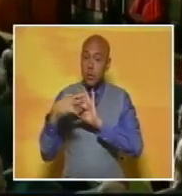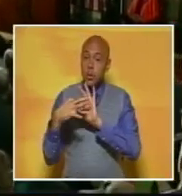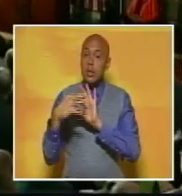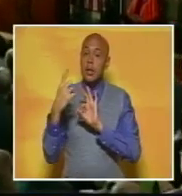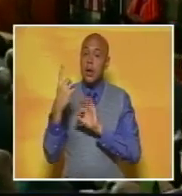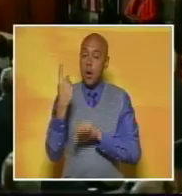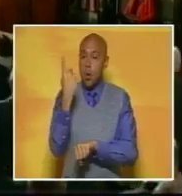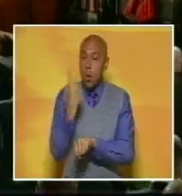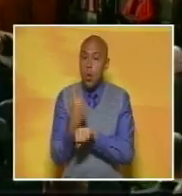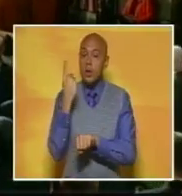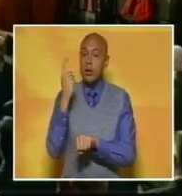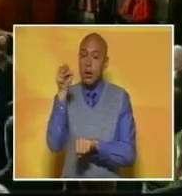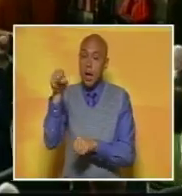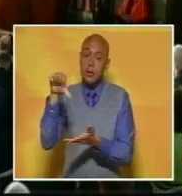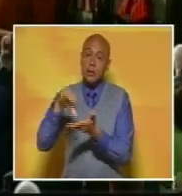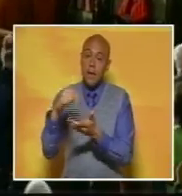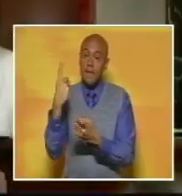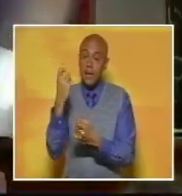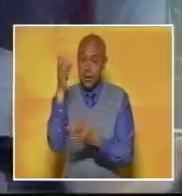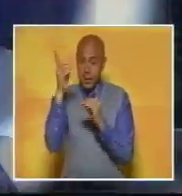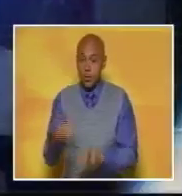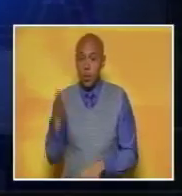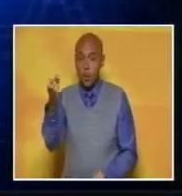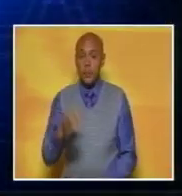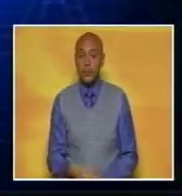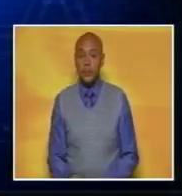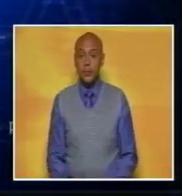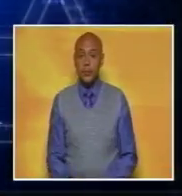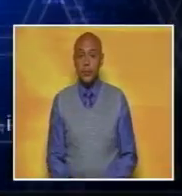solo depende de Teherán.